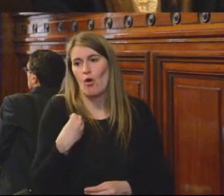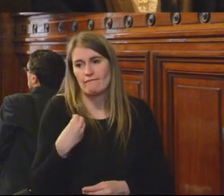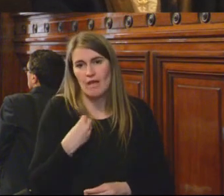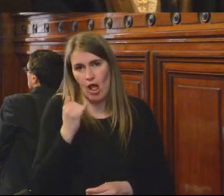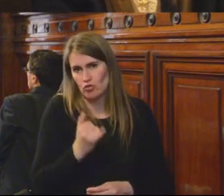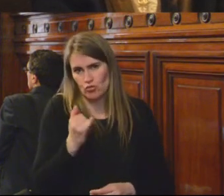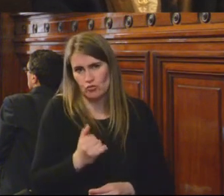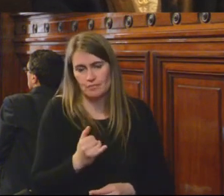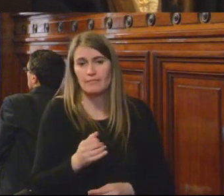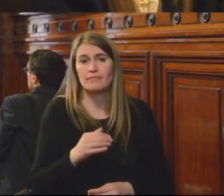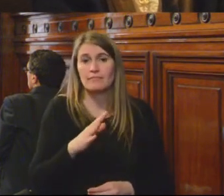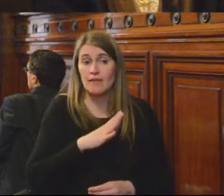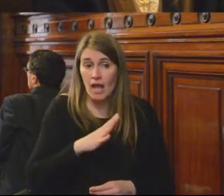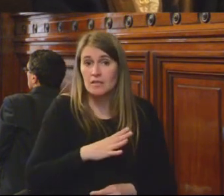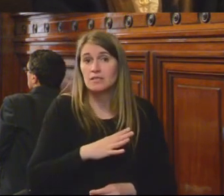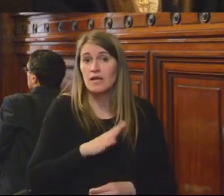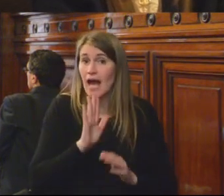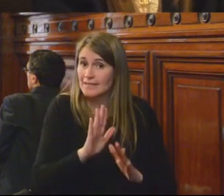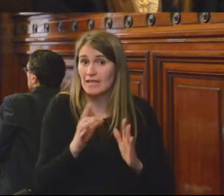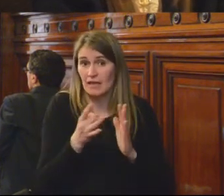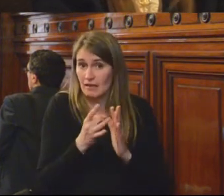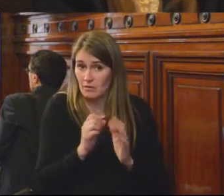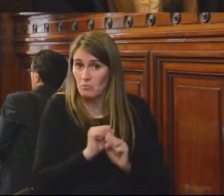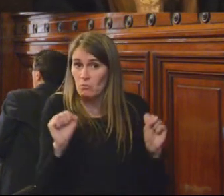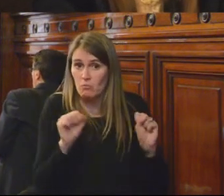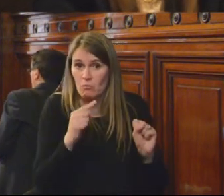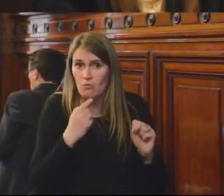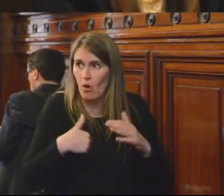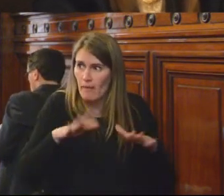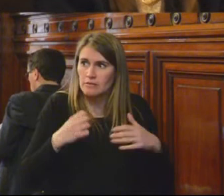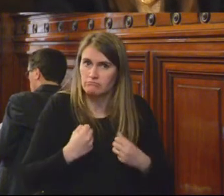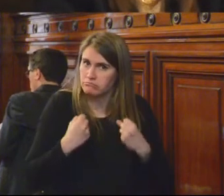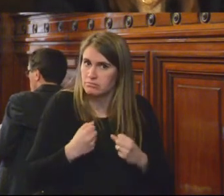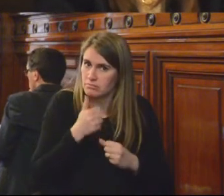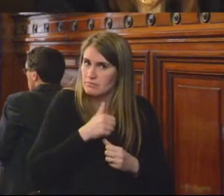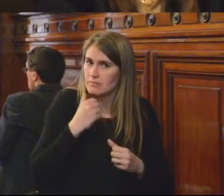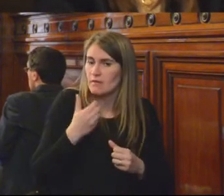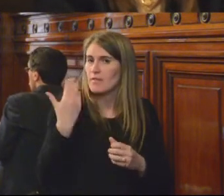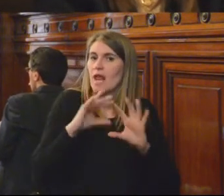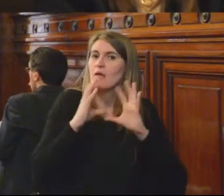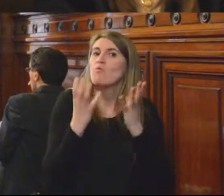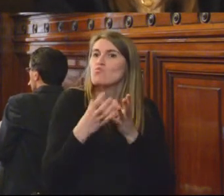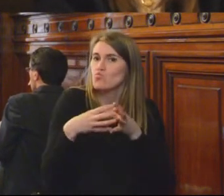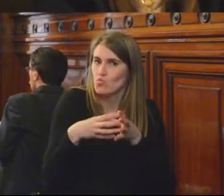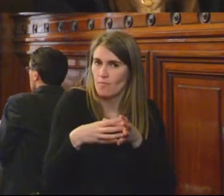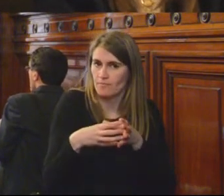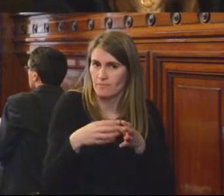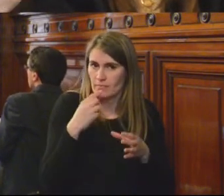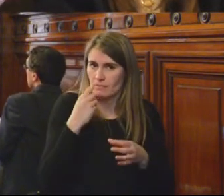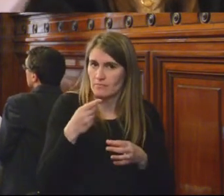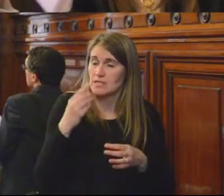convierte, entre otras cualidades, en uno de los más robustos del mundo, tal como lo calificó el Centro